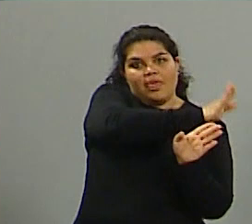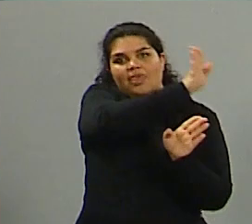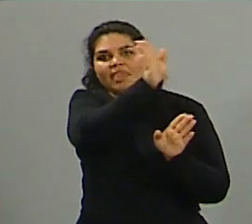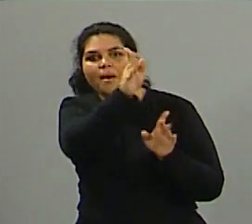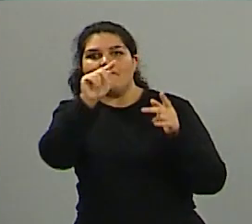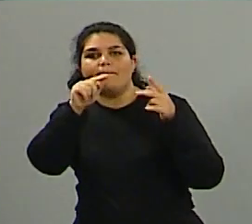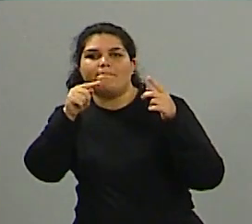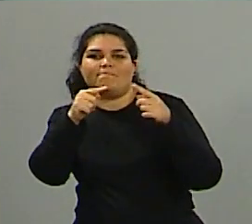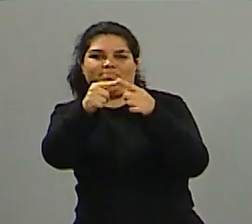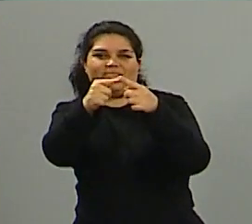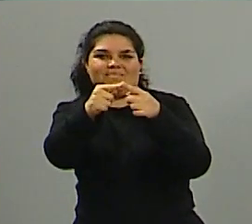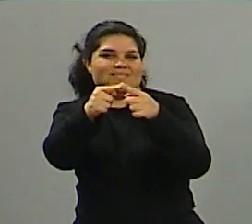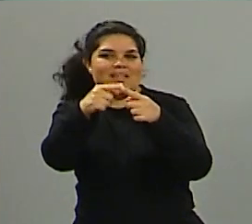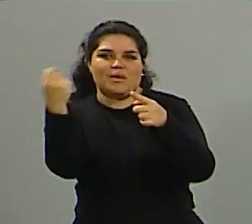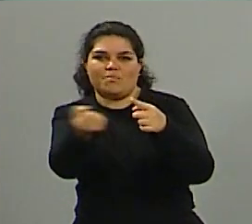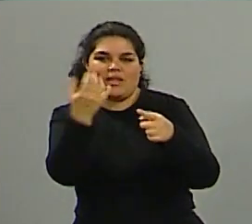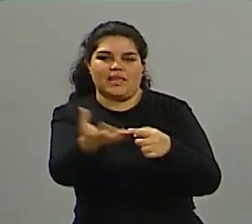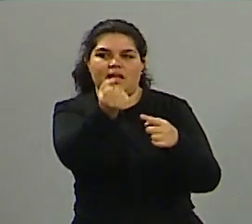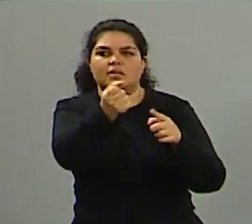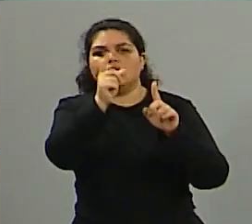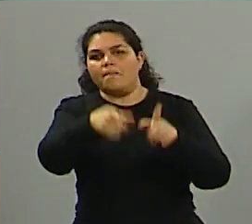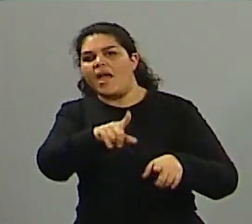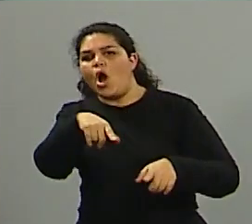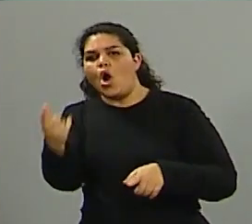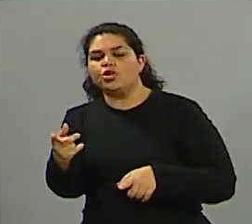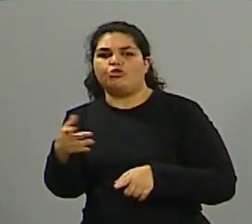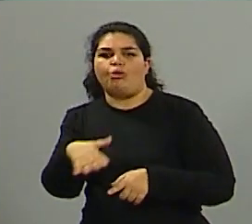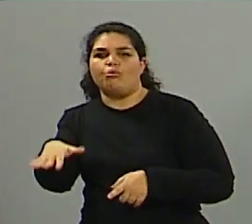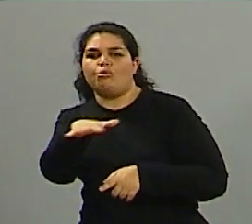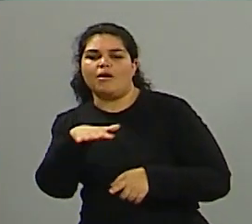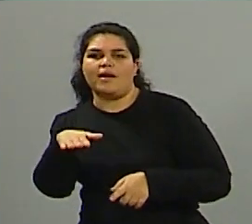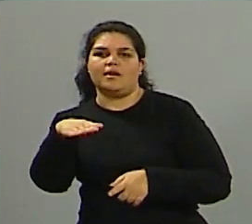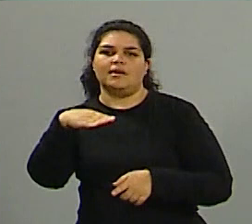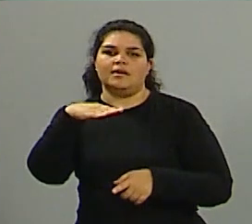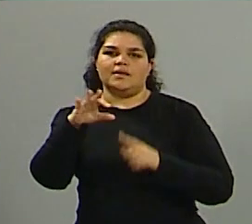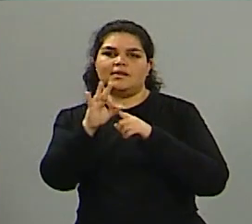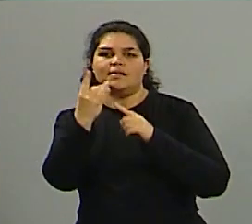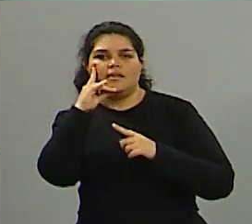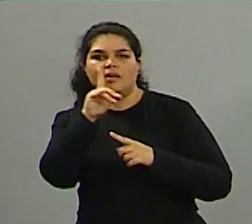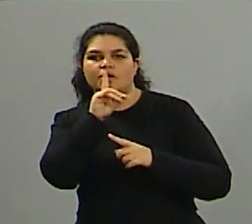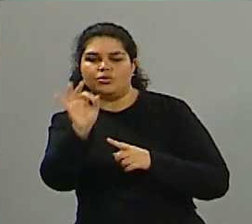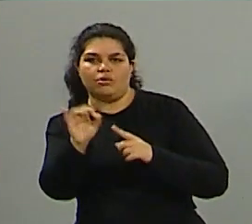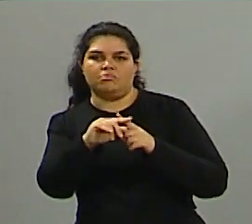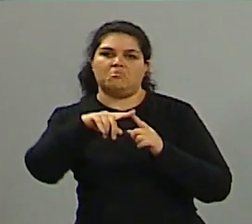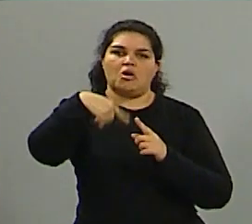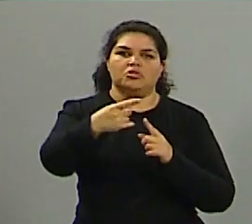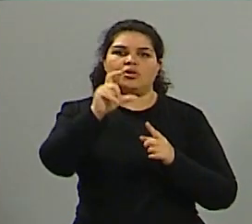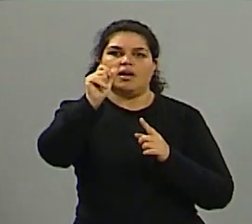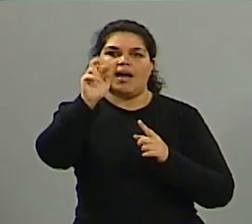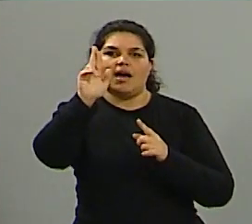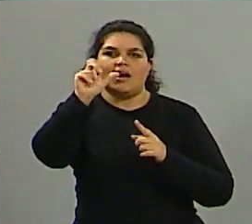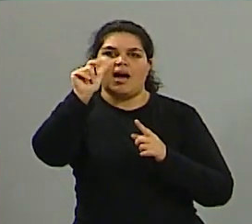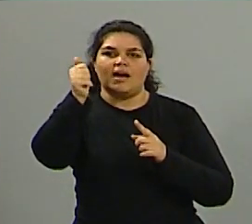También sucedió en Quito, Caracas, Bogotá, México. Digamos, casi toda América se ha sublevado. Y cuando él inicialmente piensa este plan,